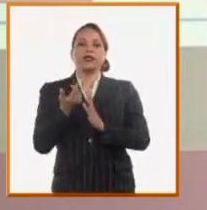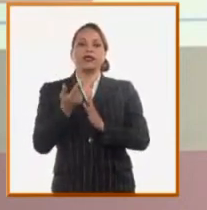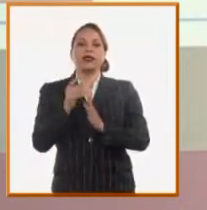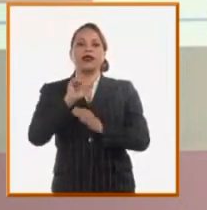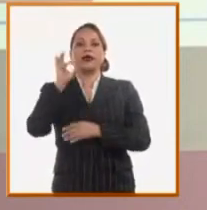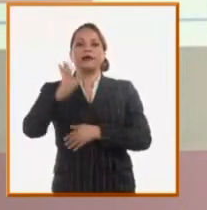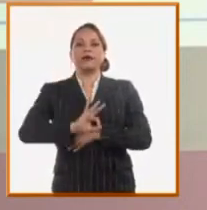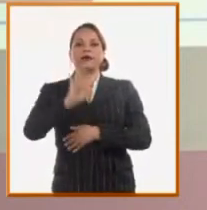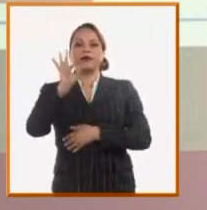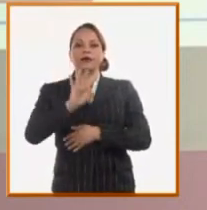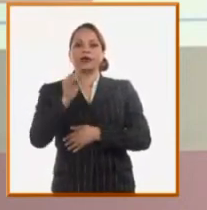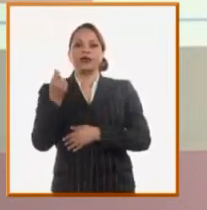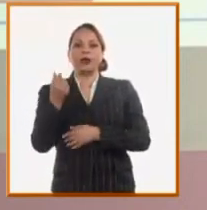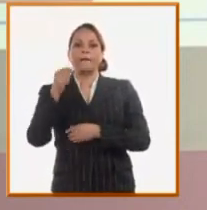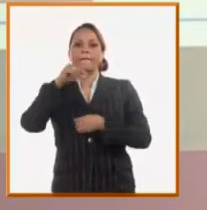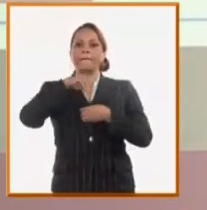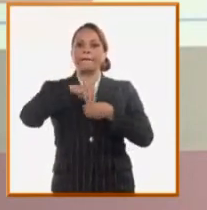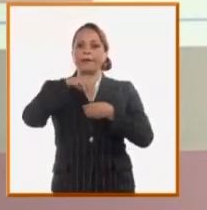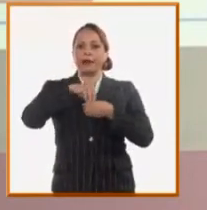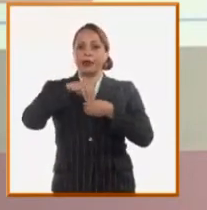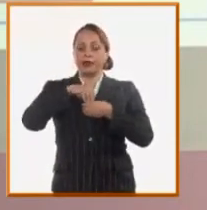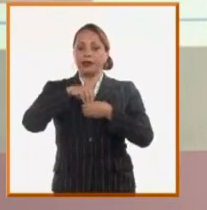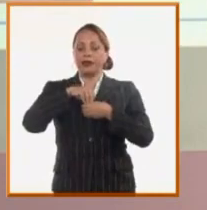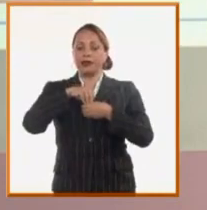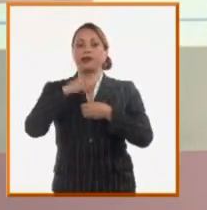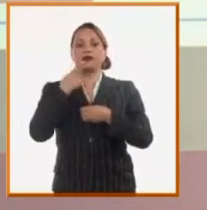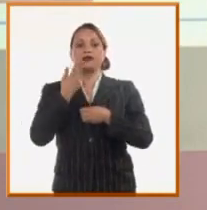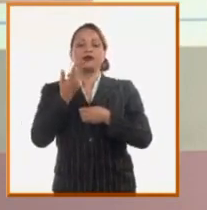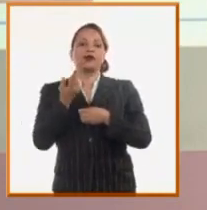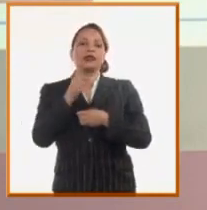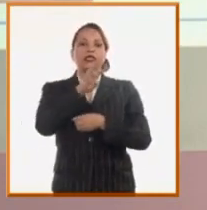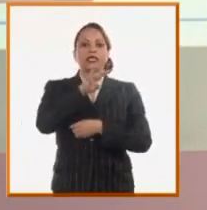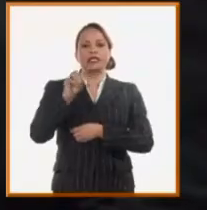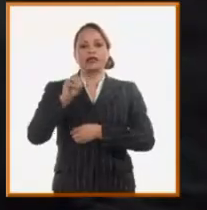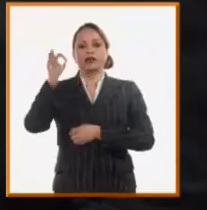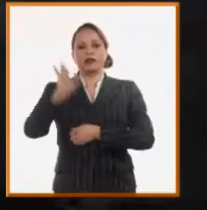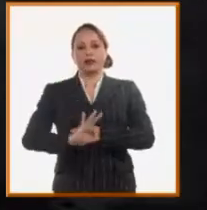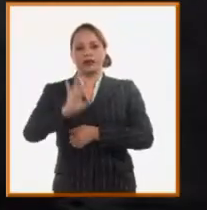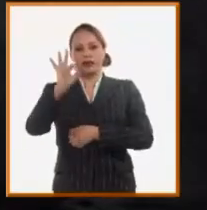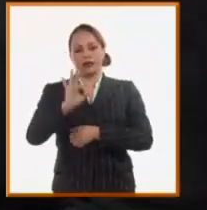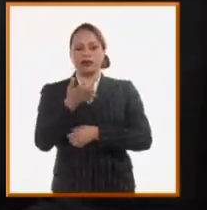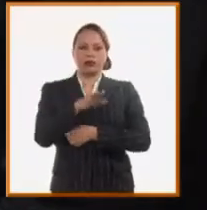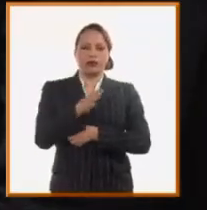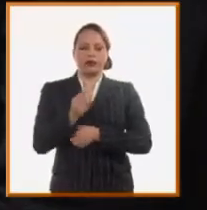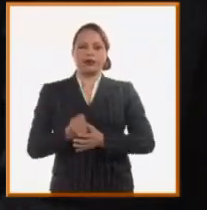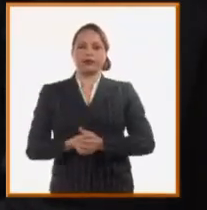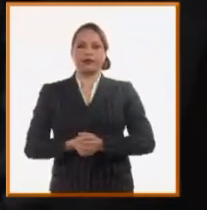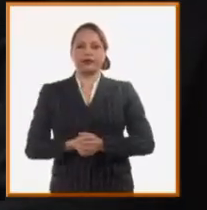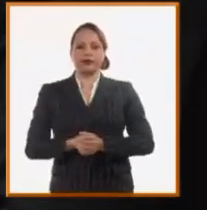índice de precio minorista en este caso, en el entorno de un 30%. Ahora bien,